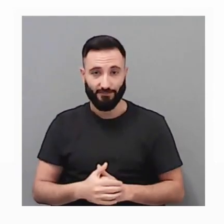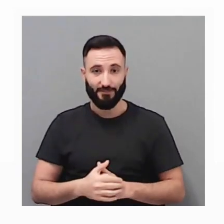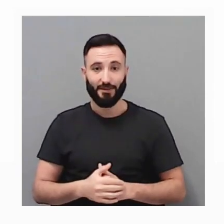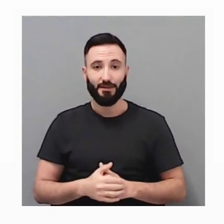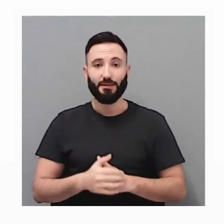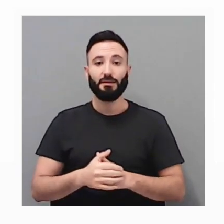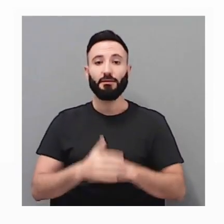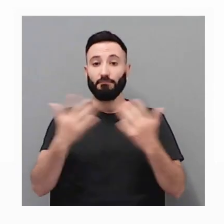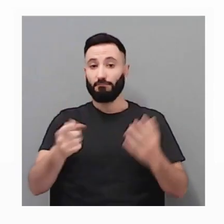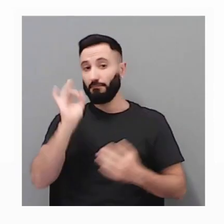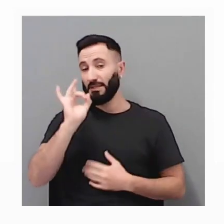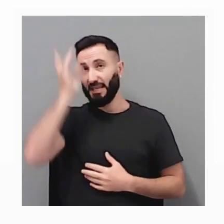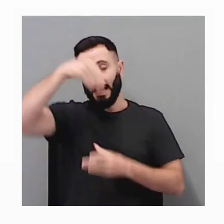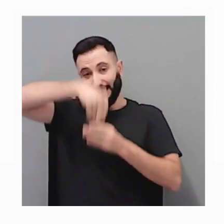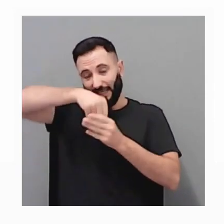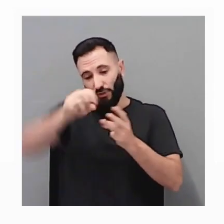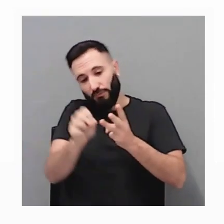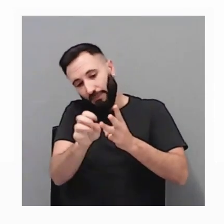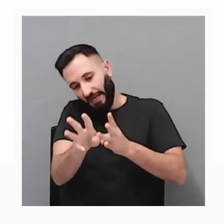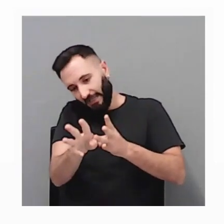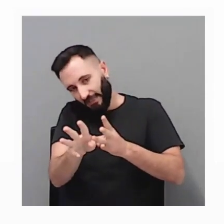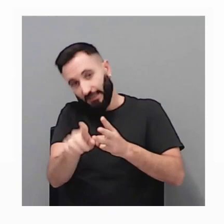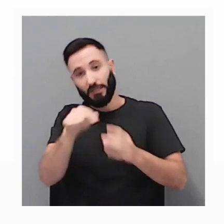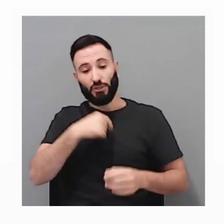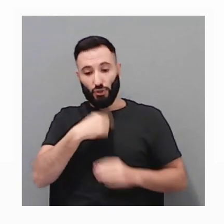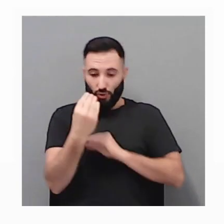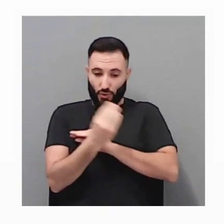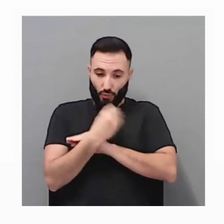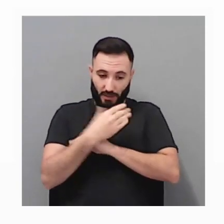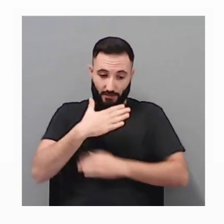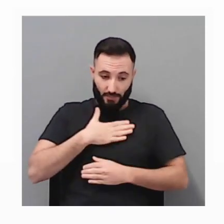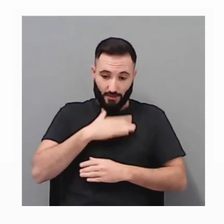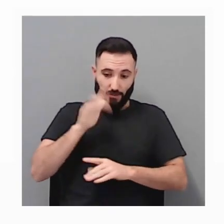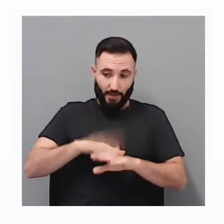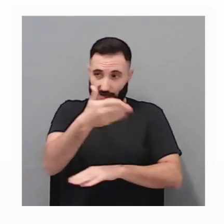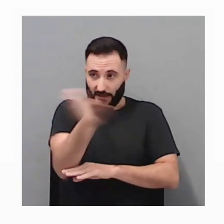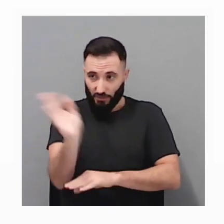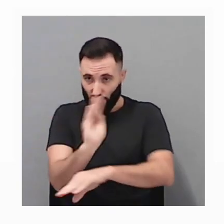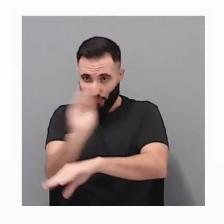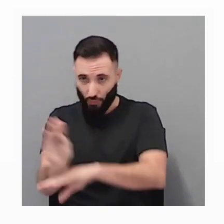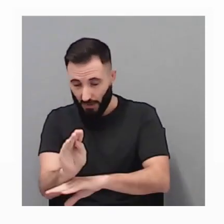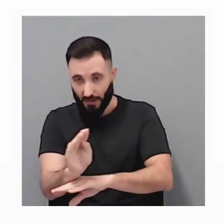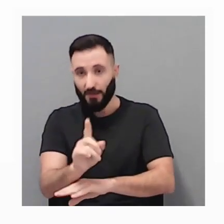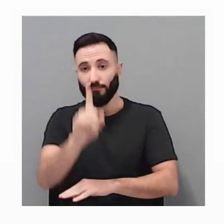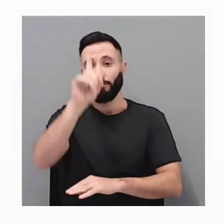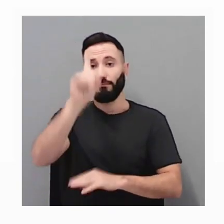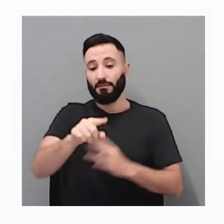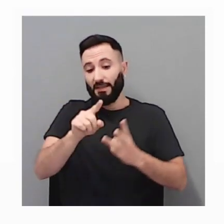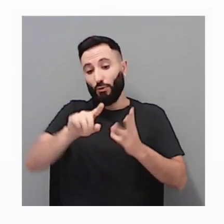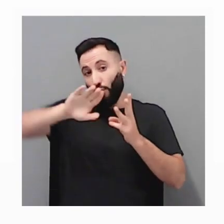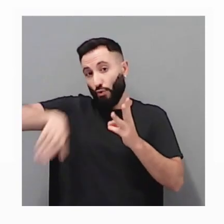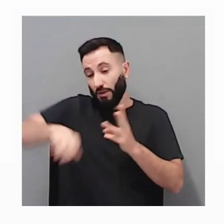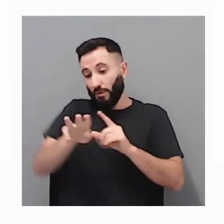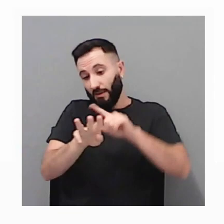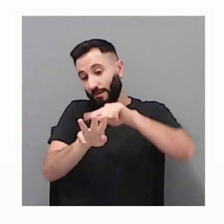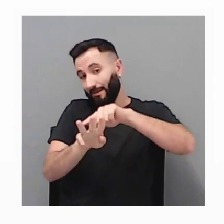3 ideas. Tengo que cuidar de mí para cuidar de los otros y, en última instancia,